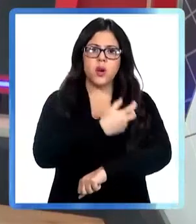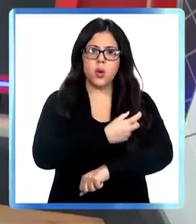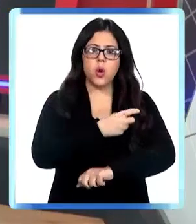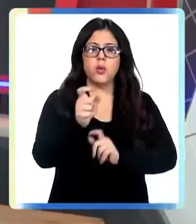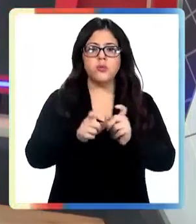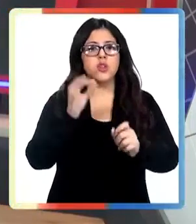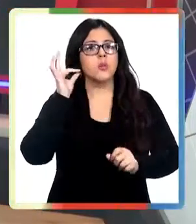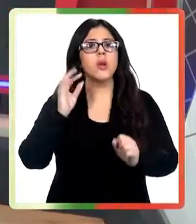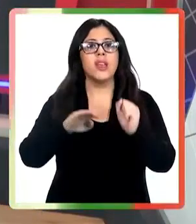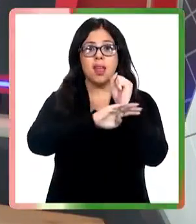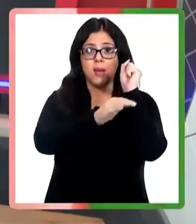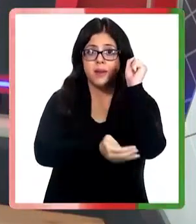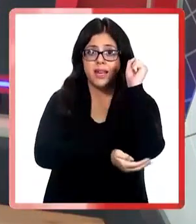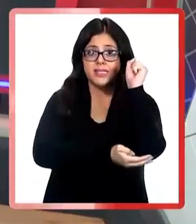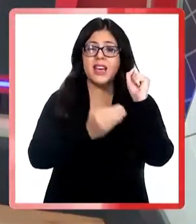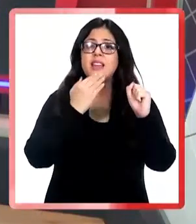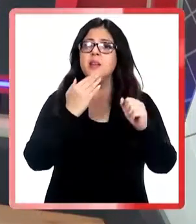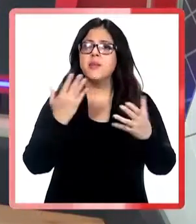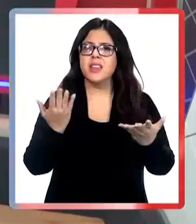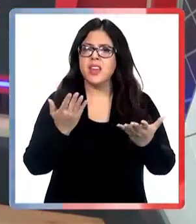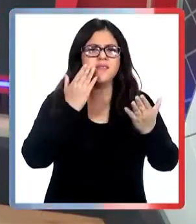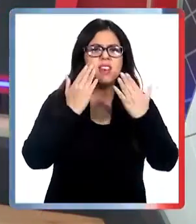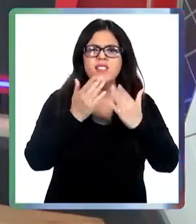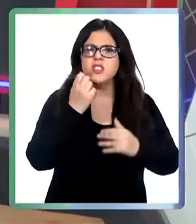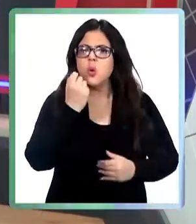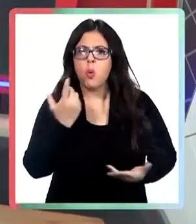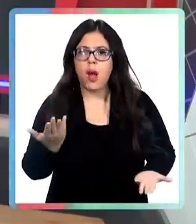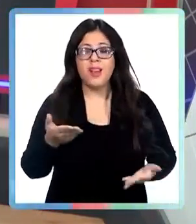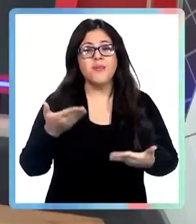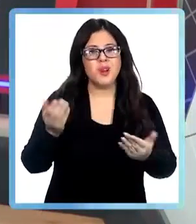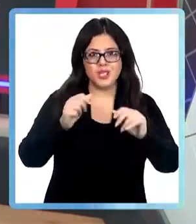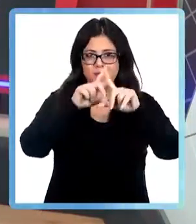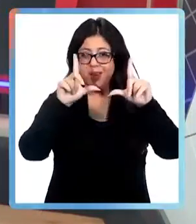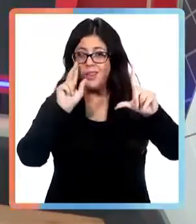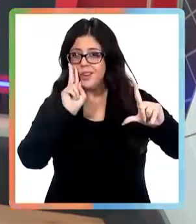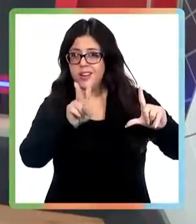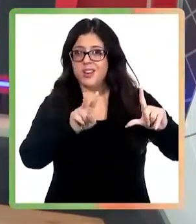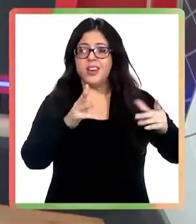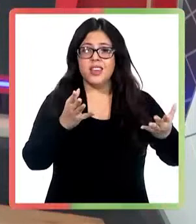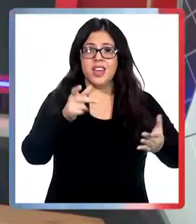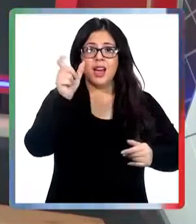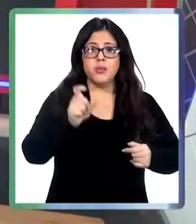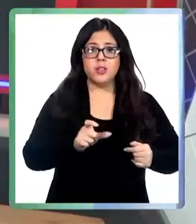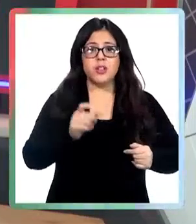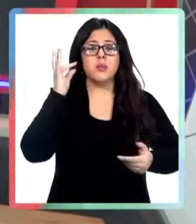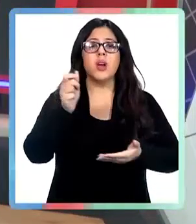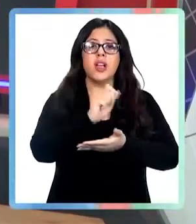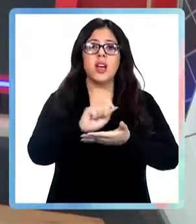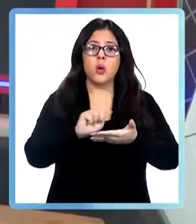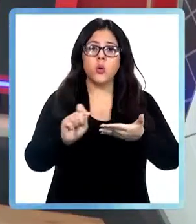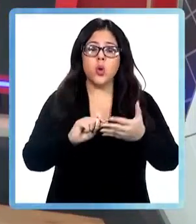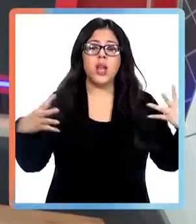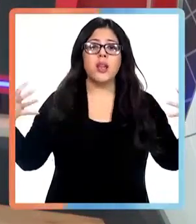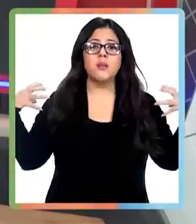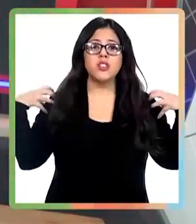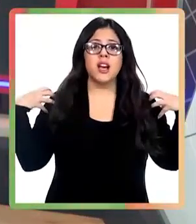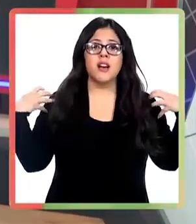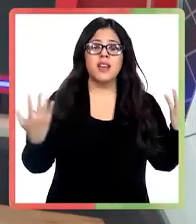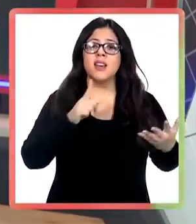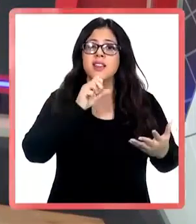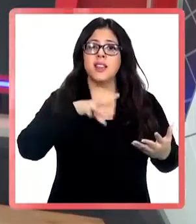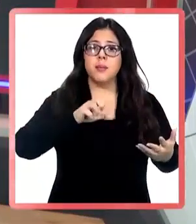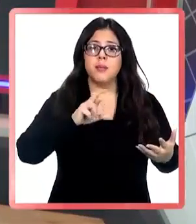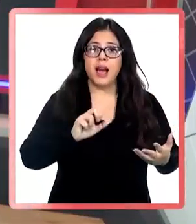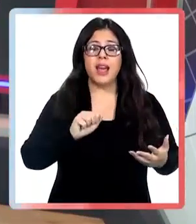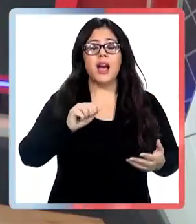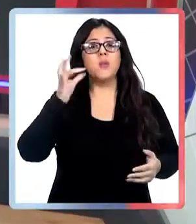en mujeres embarazadas y cuáles son sus beneficios. Por eso tenemos en pantalla a la doctora Tamara Rosales. Ella es